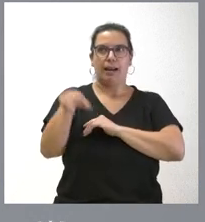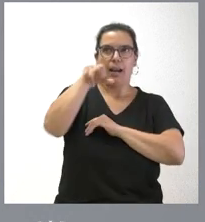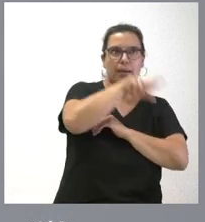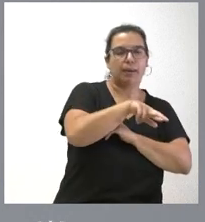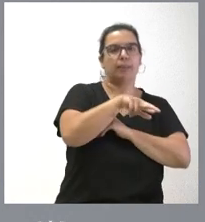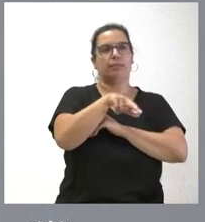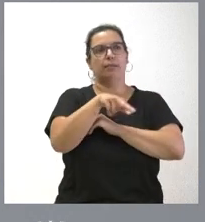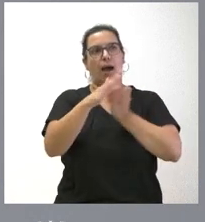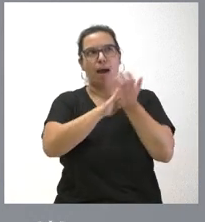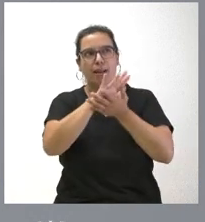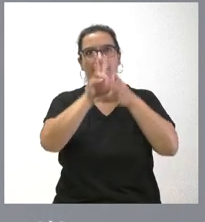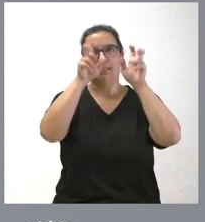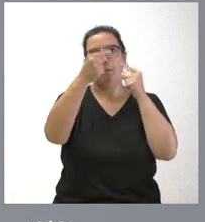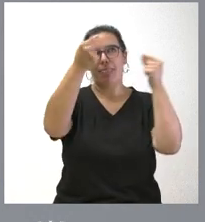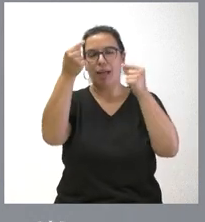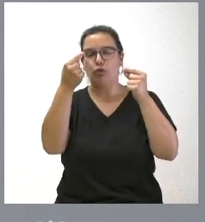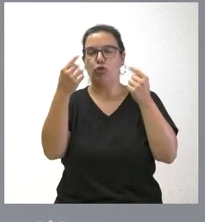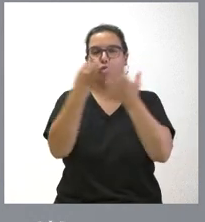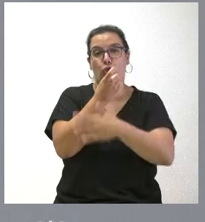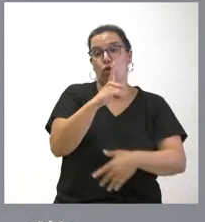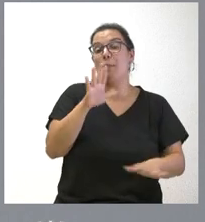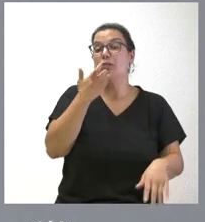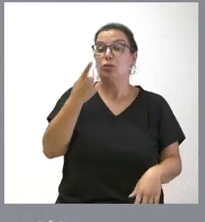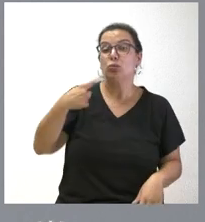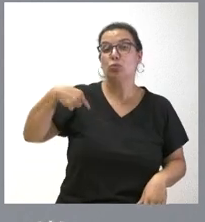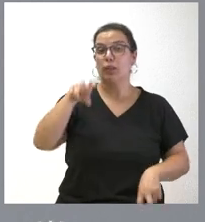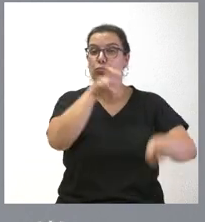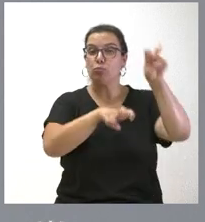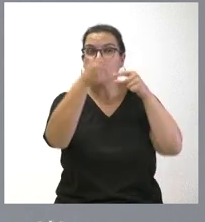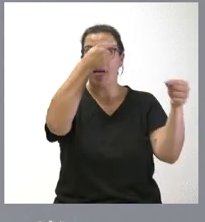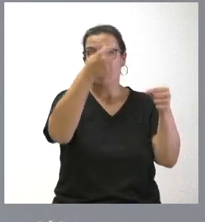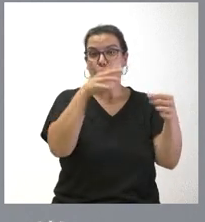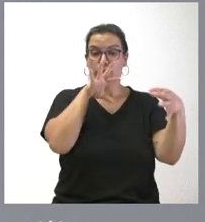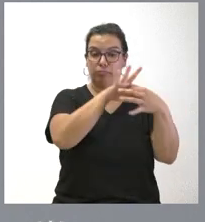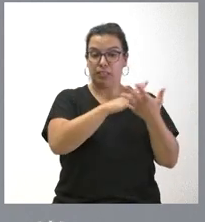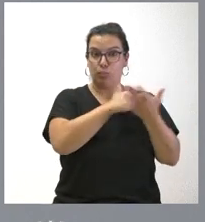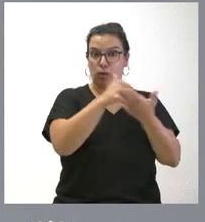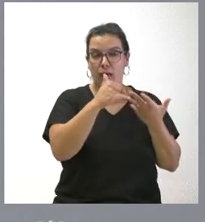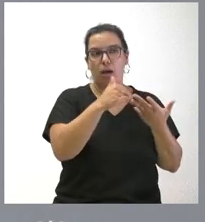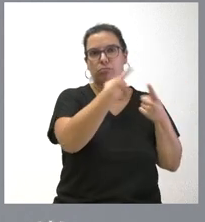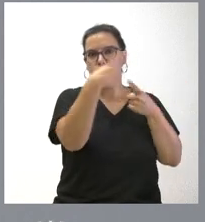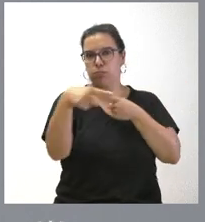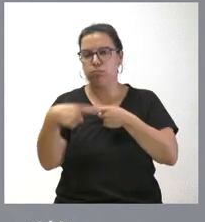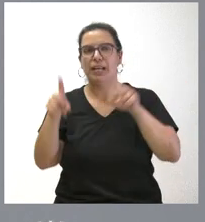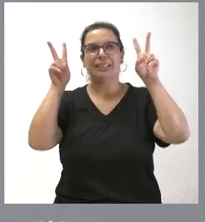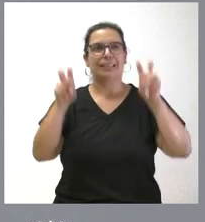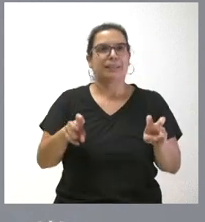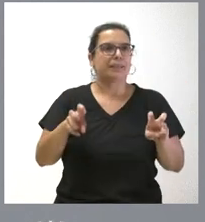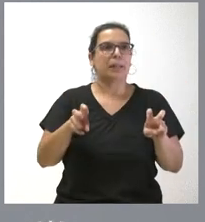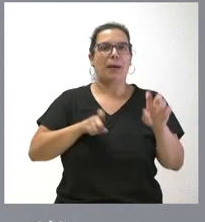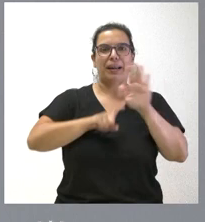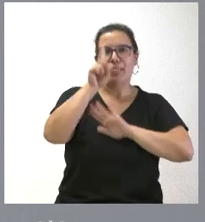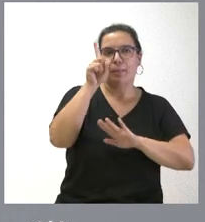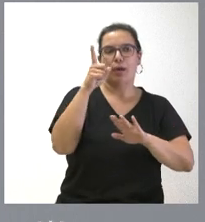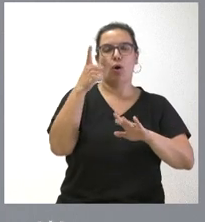pero sí si ustedes repasan los últimos datos de nuestra comunidad Autónoma en término de crecimiento